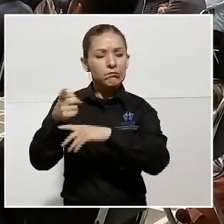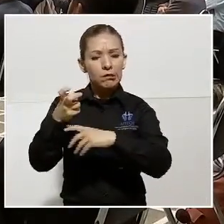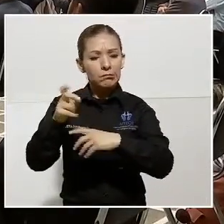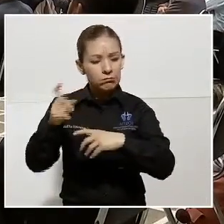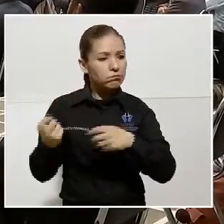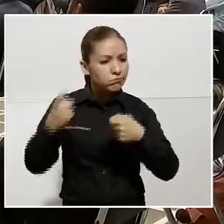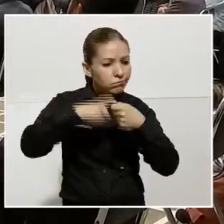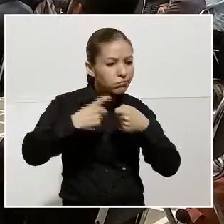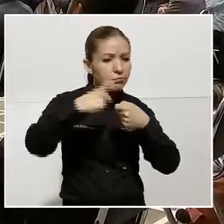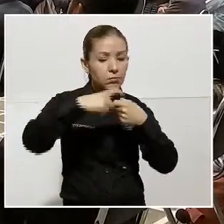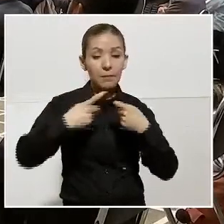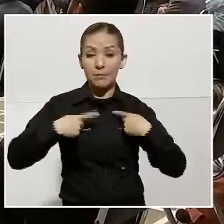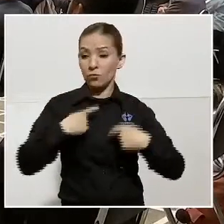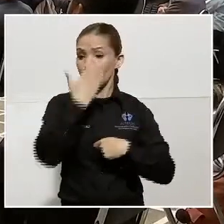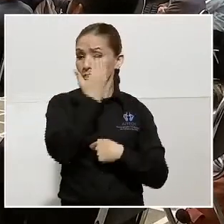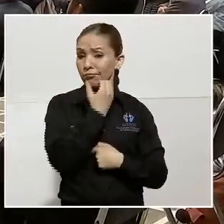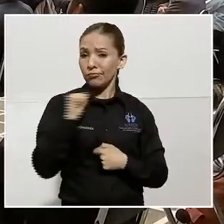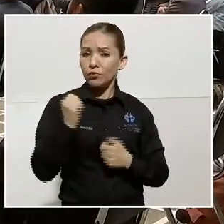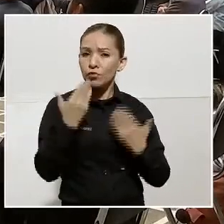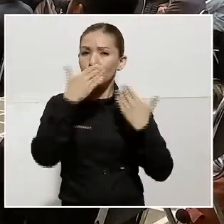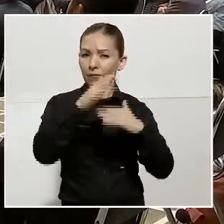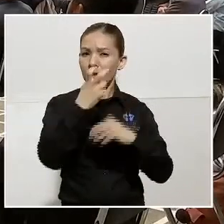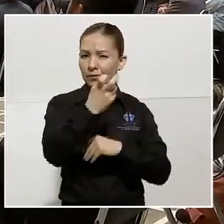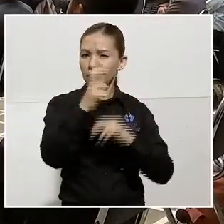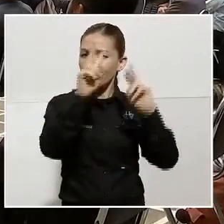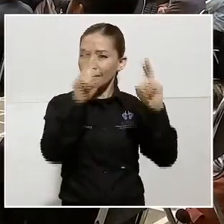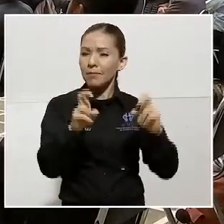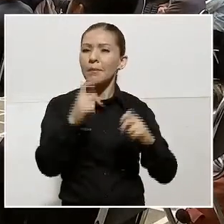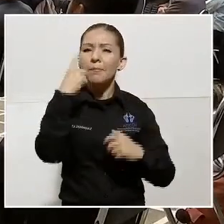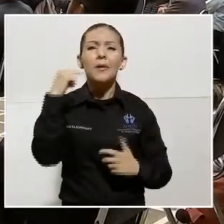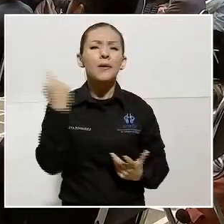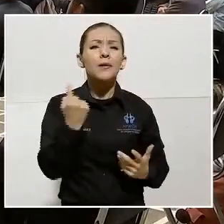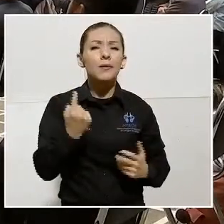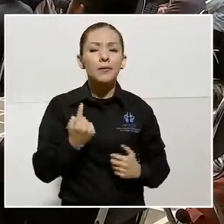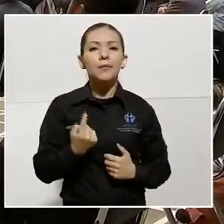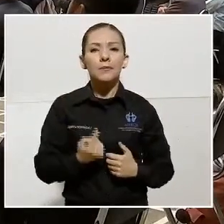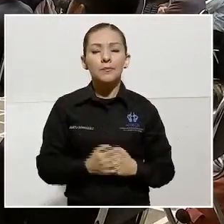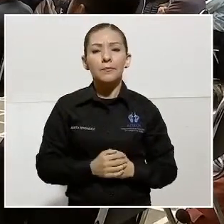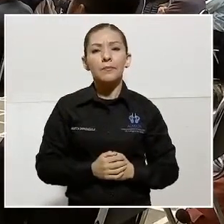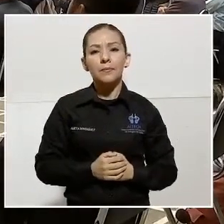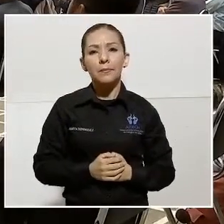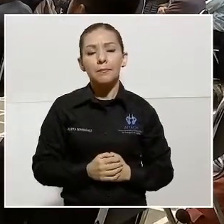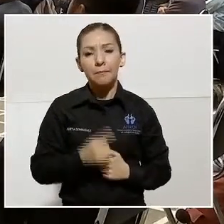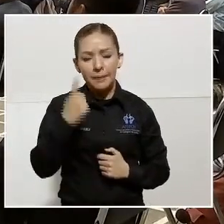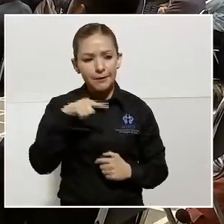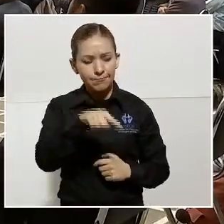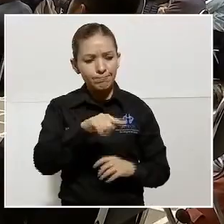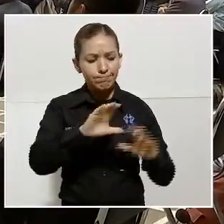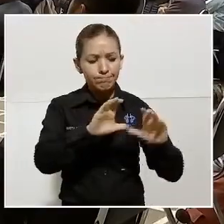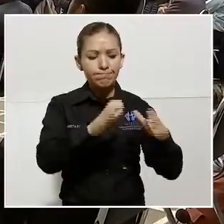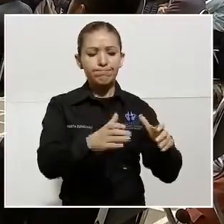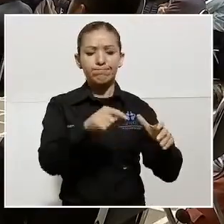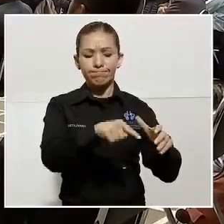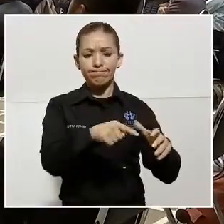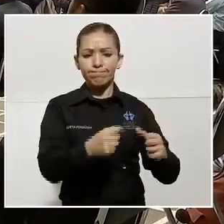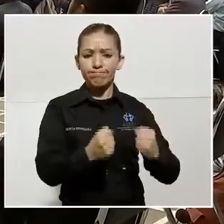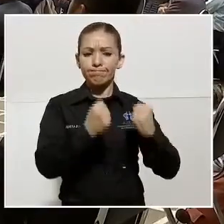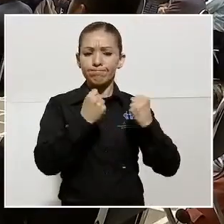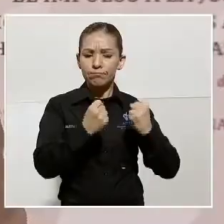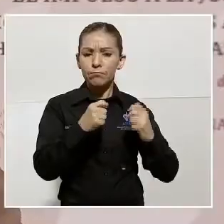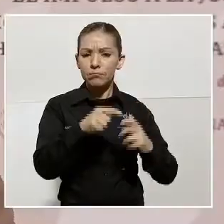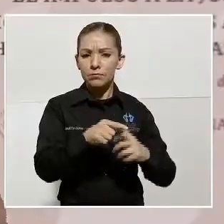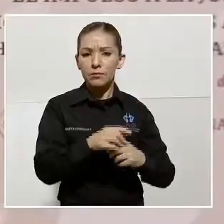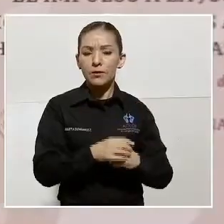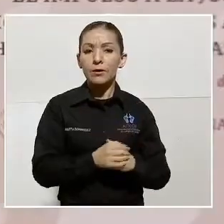expertos en la materia, a fin de contribuir a la consolidación de un nuevo régimen